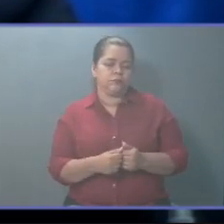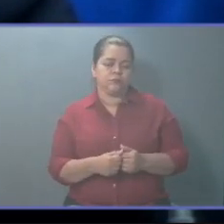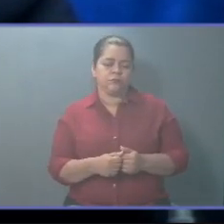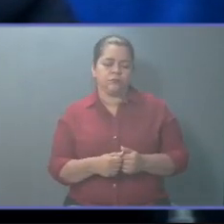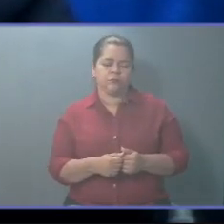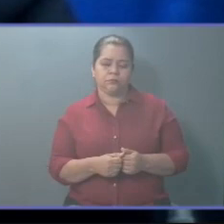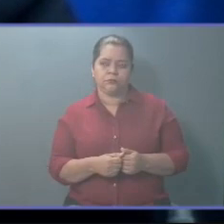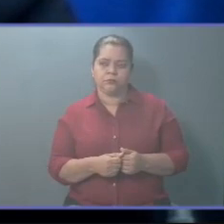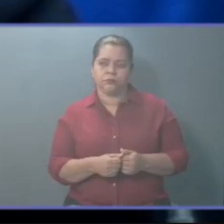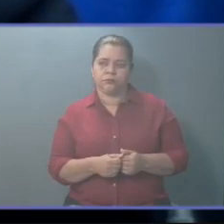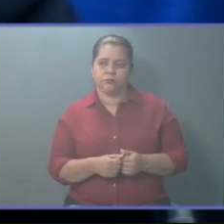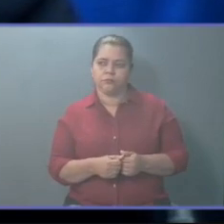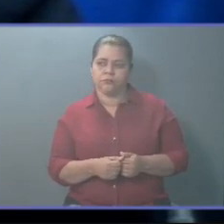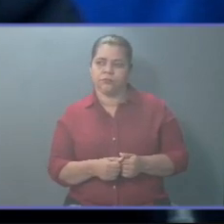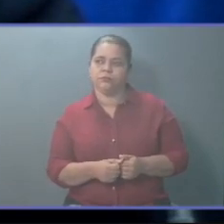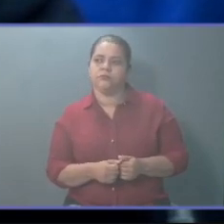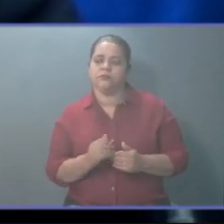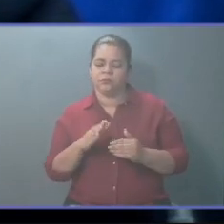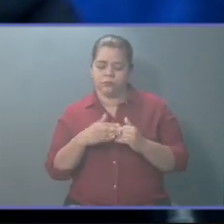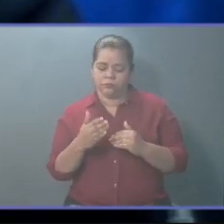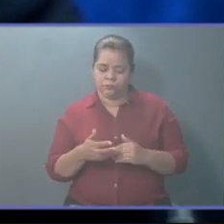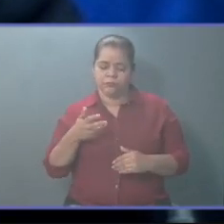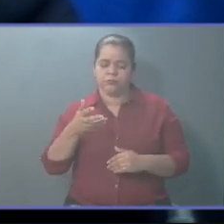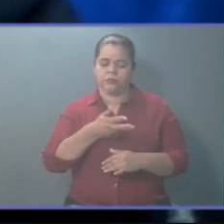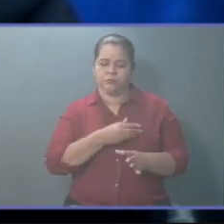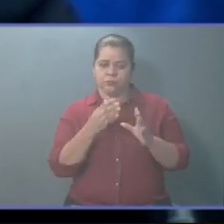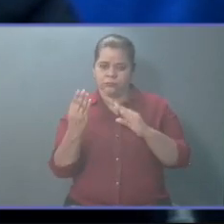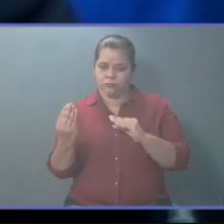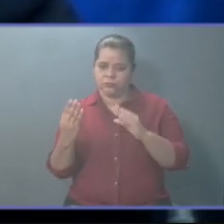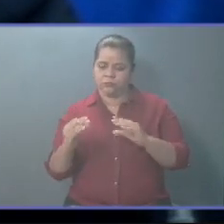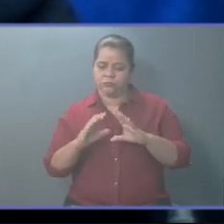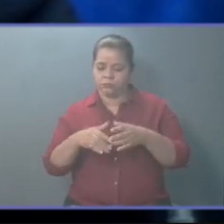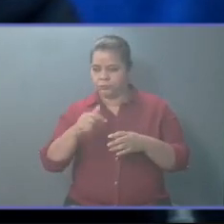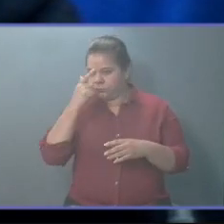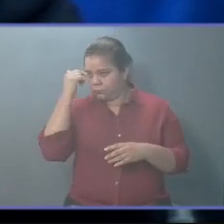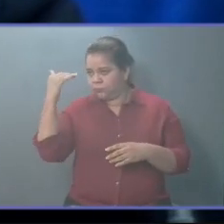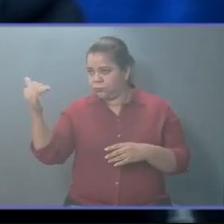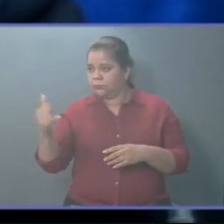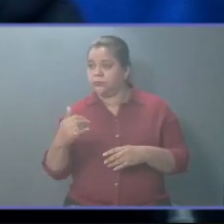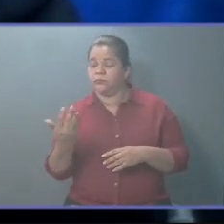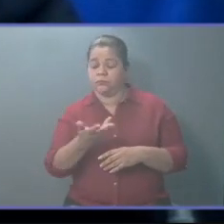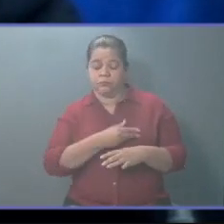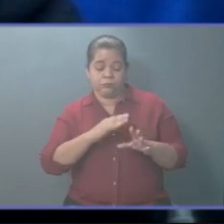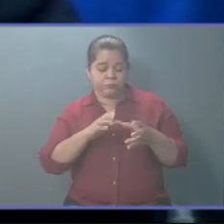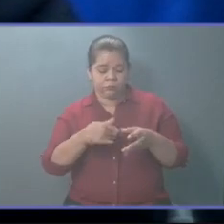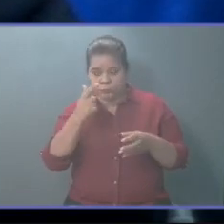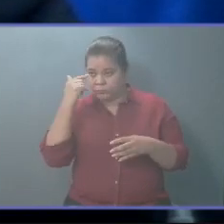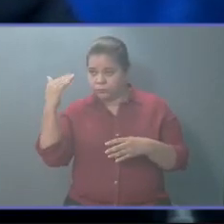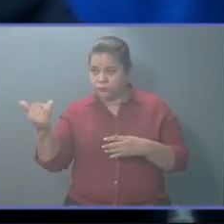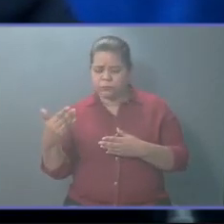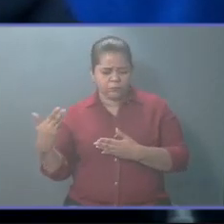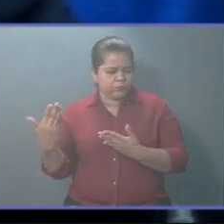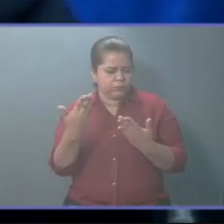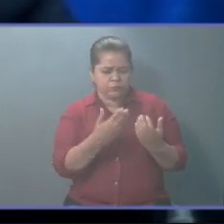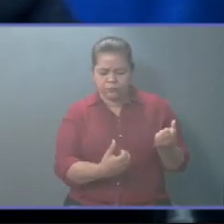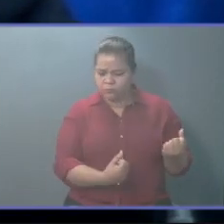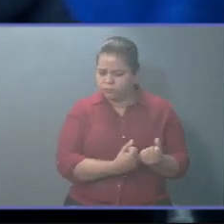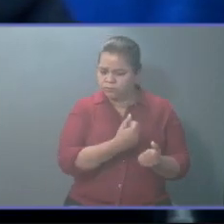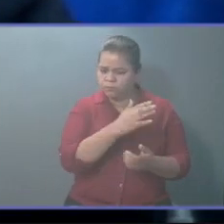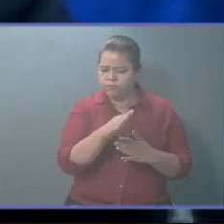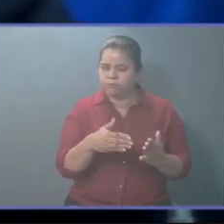correspondientes. Pero eso vamos a platicarlo con la Comisión Política, y en ese sentido esta Comisión Política les está dando todo el respaldo